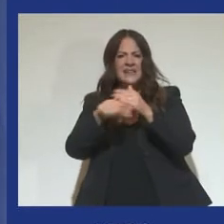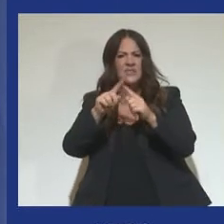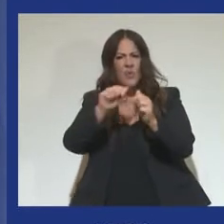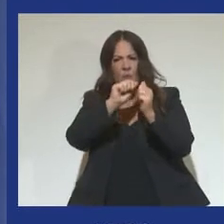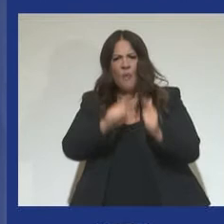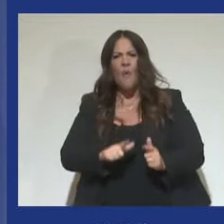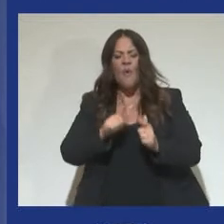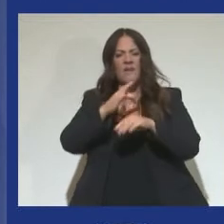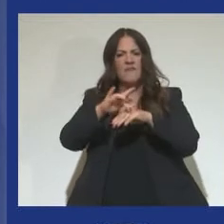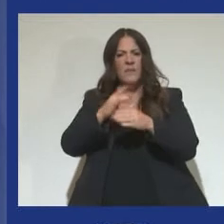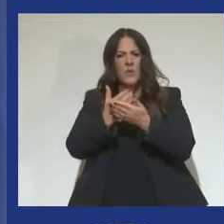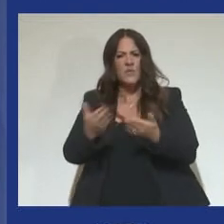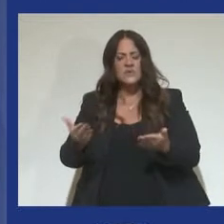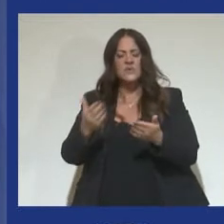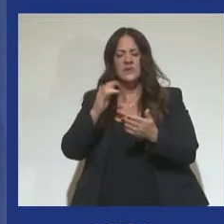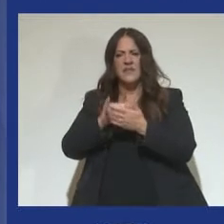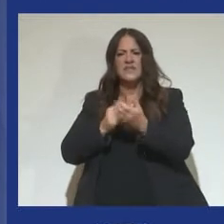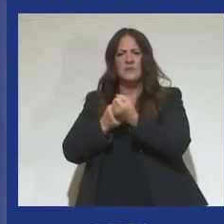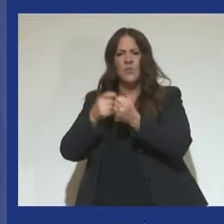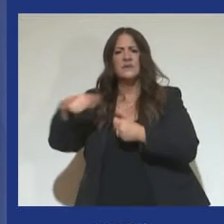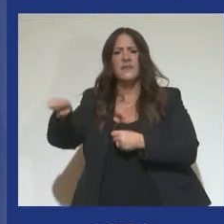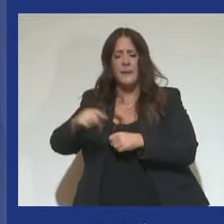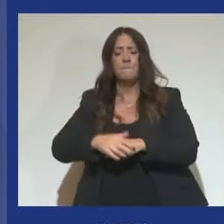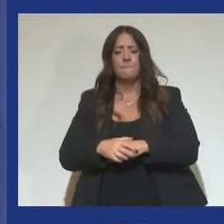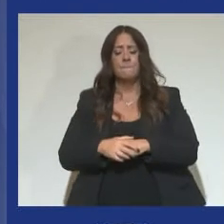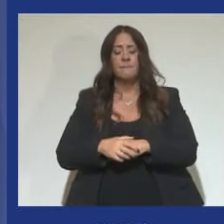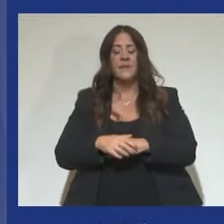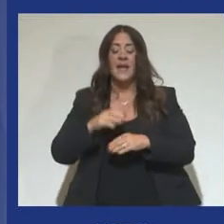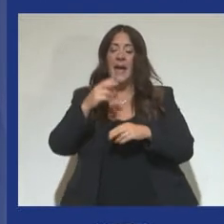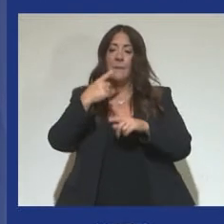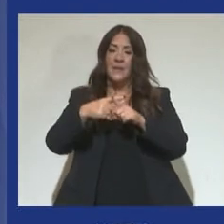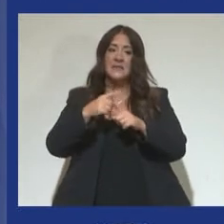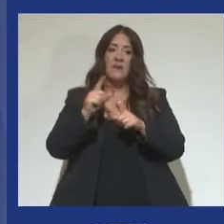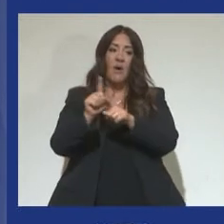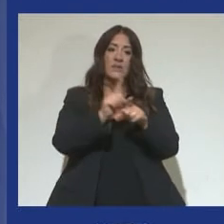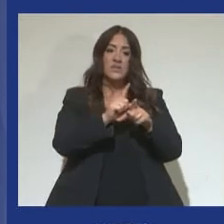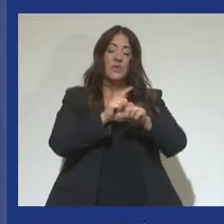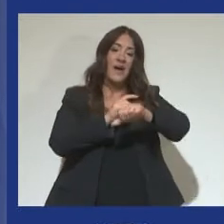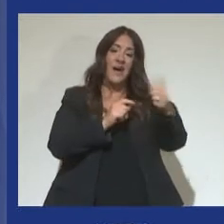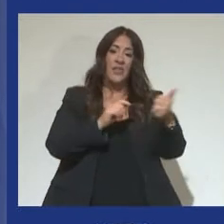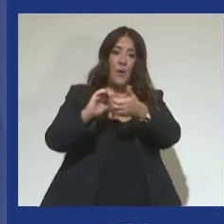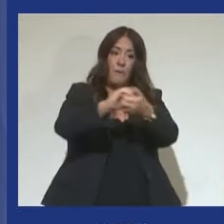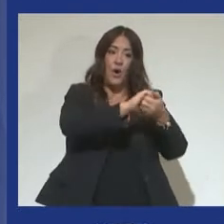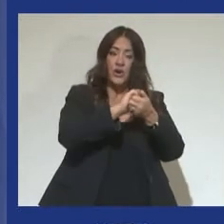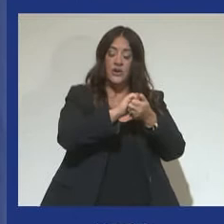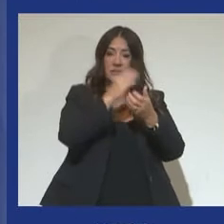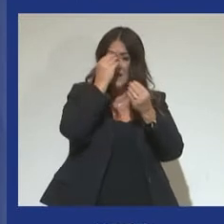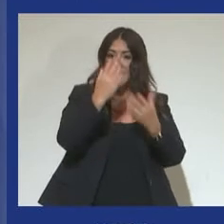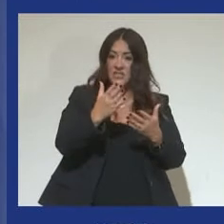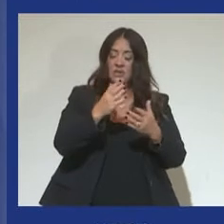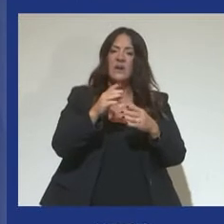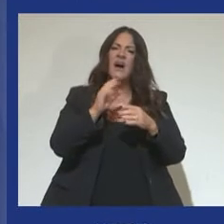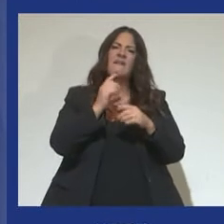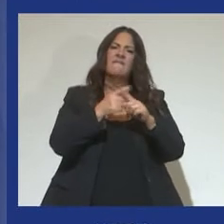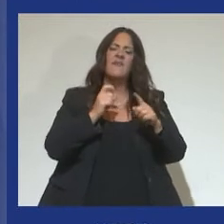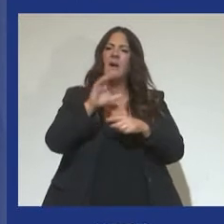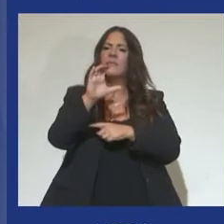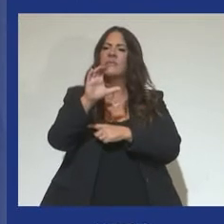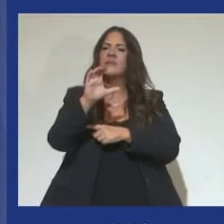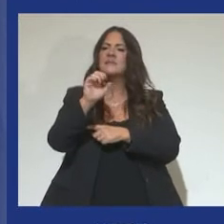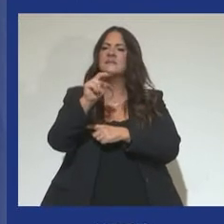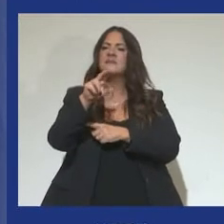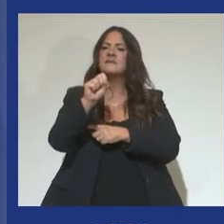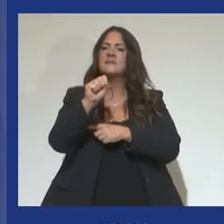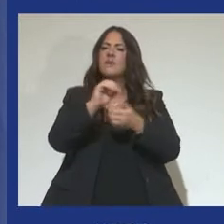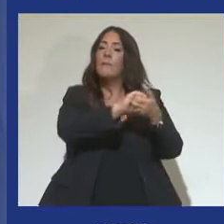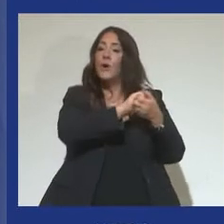disponibilidad de las vacunas nuestra colaboración de comunitaria que acabo de describir en cuanto a los que ayudaron